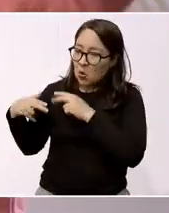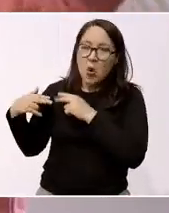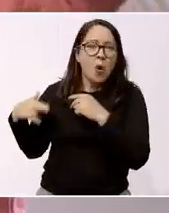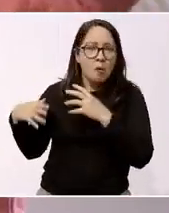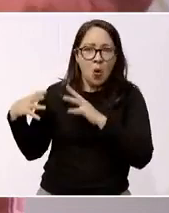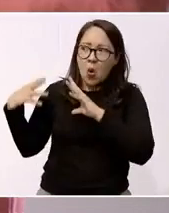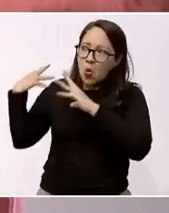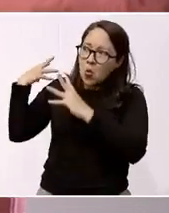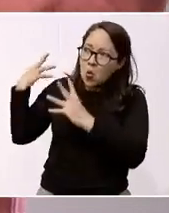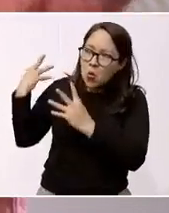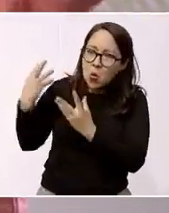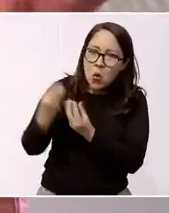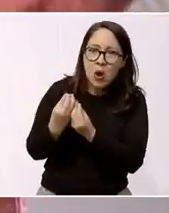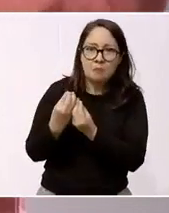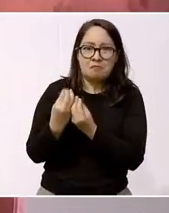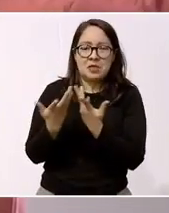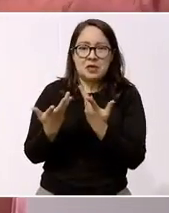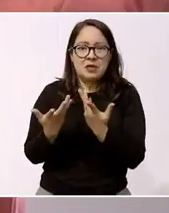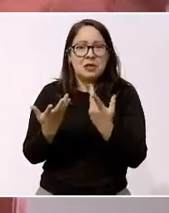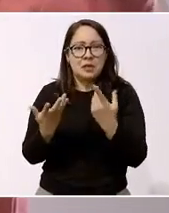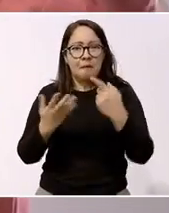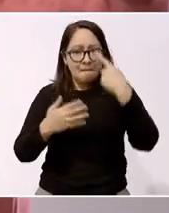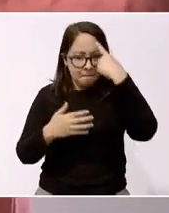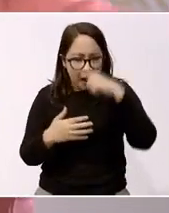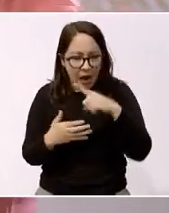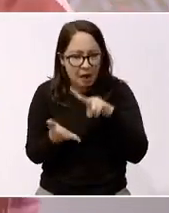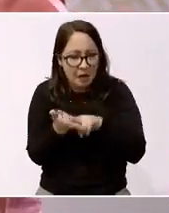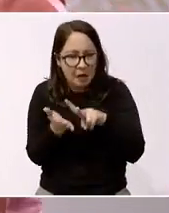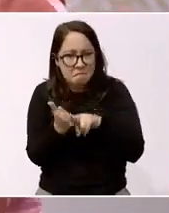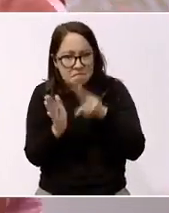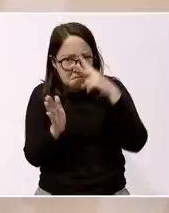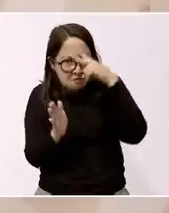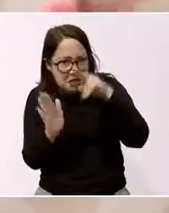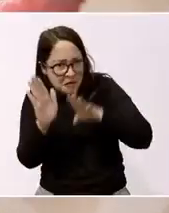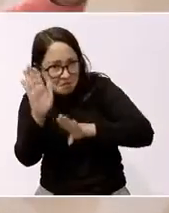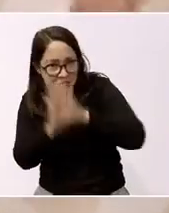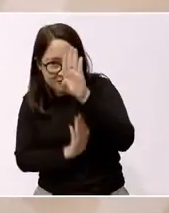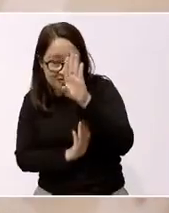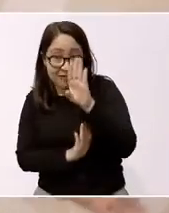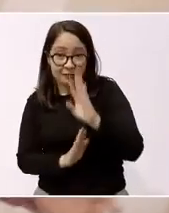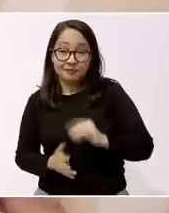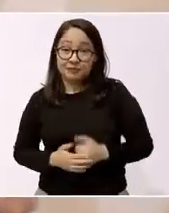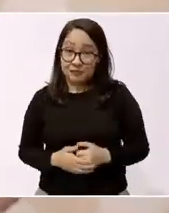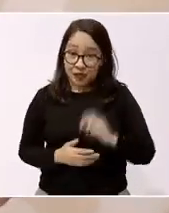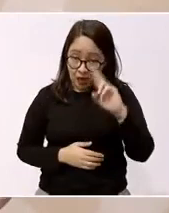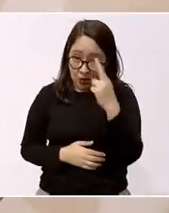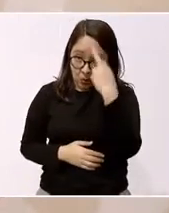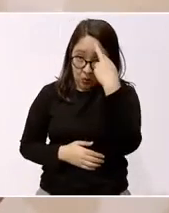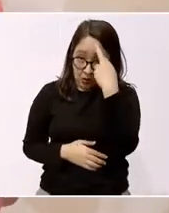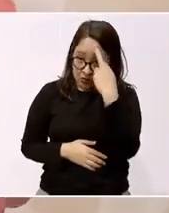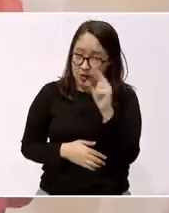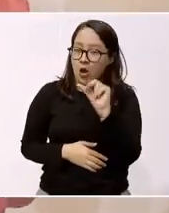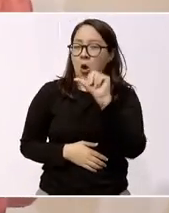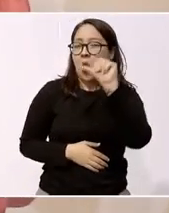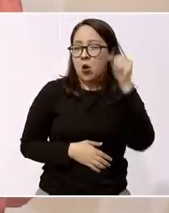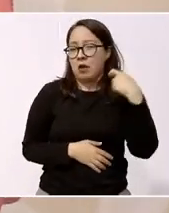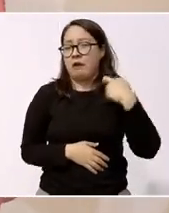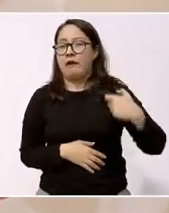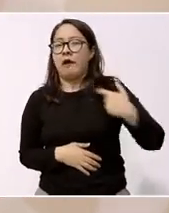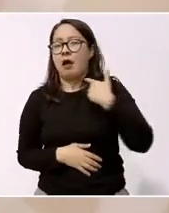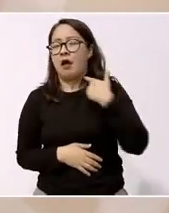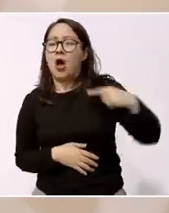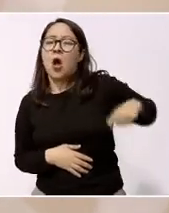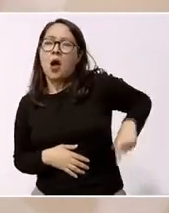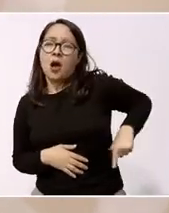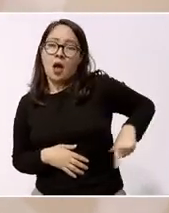corromper como querían a México. Acuérdense de cómo